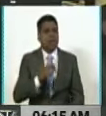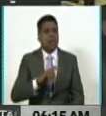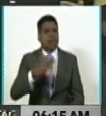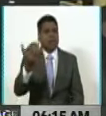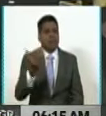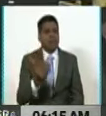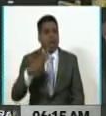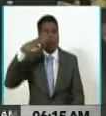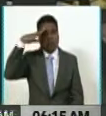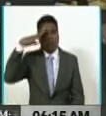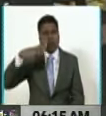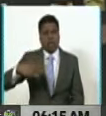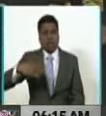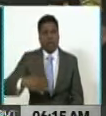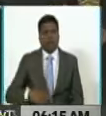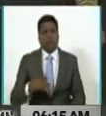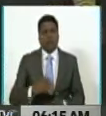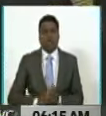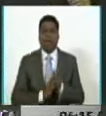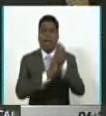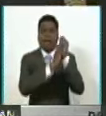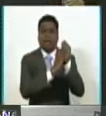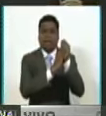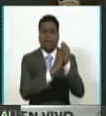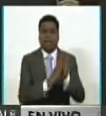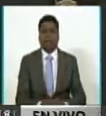soldado, líder indiscutible,